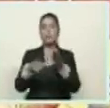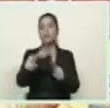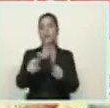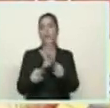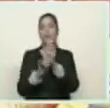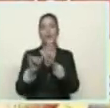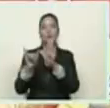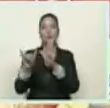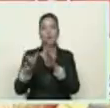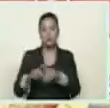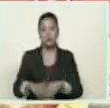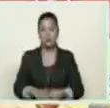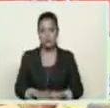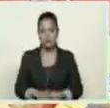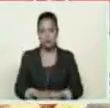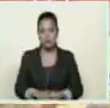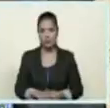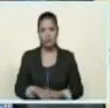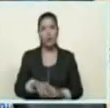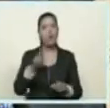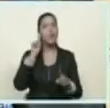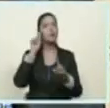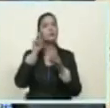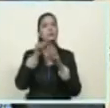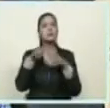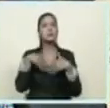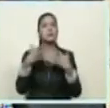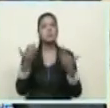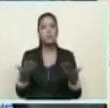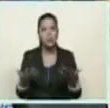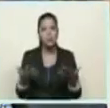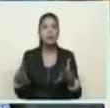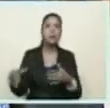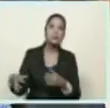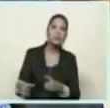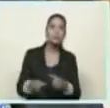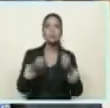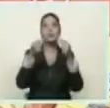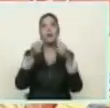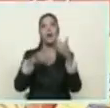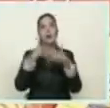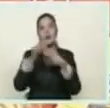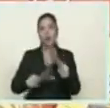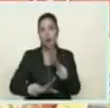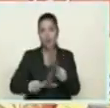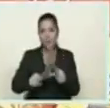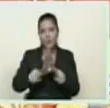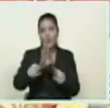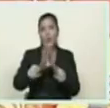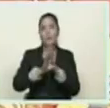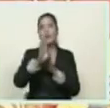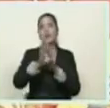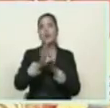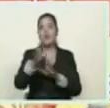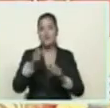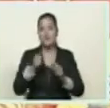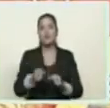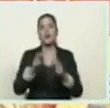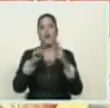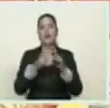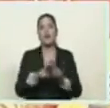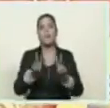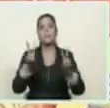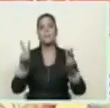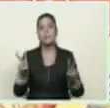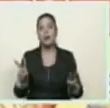constituyente con el objetivo de recuperar la prosperidad consolidar la